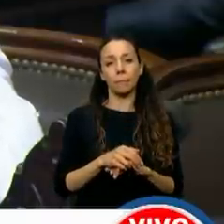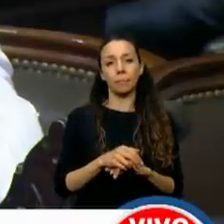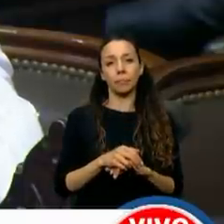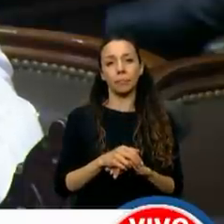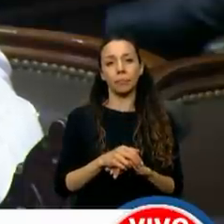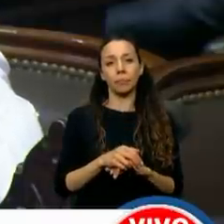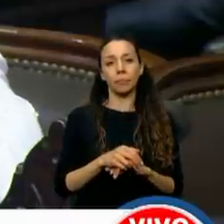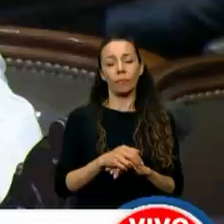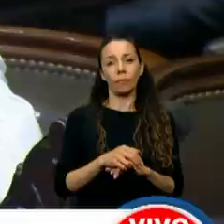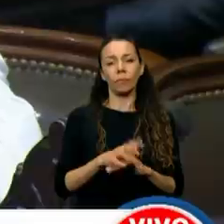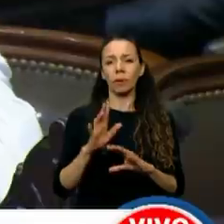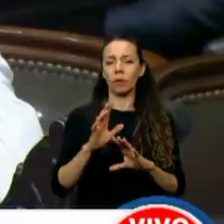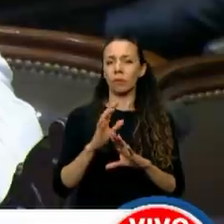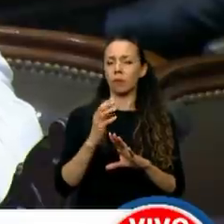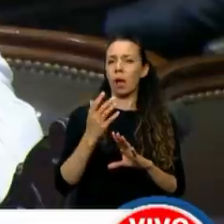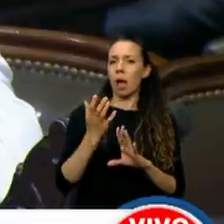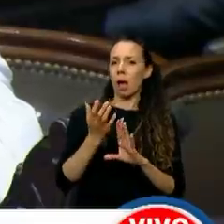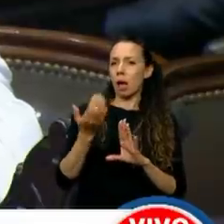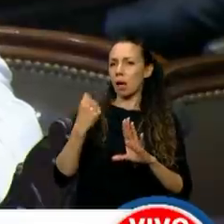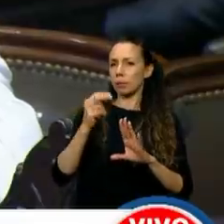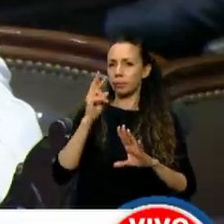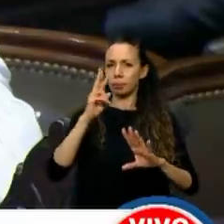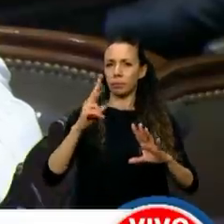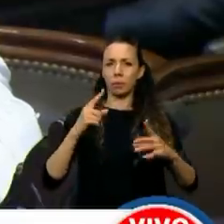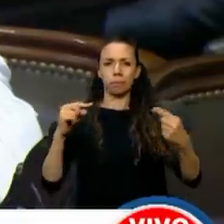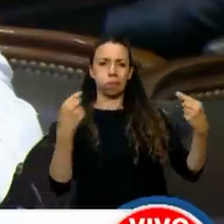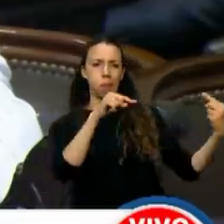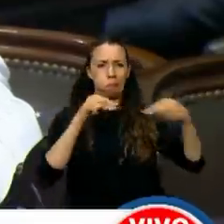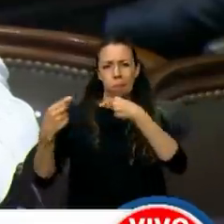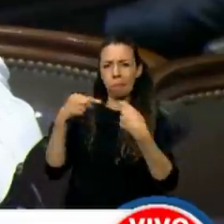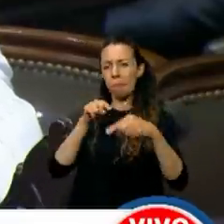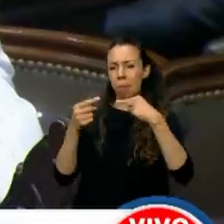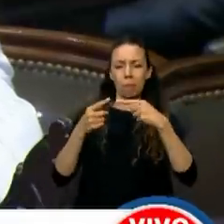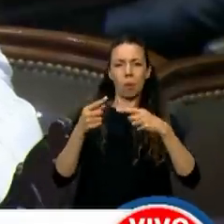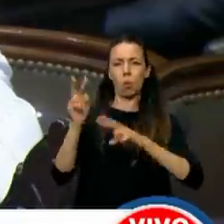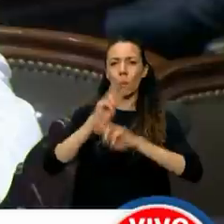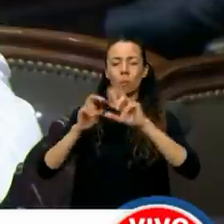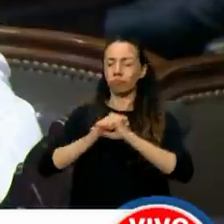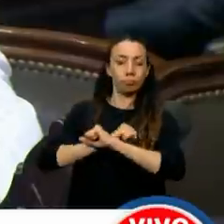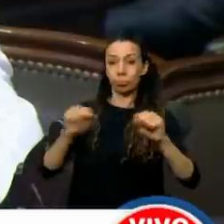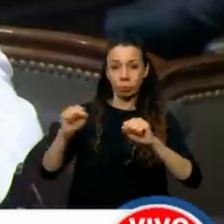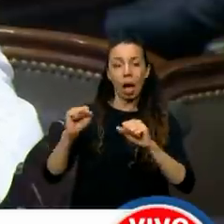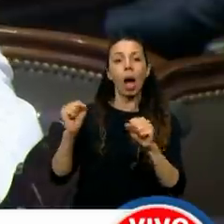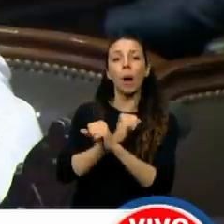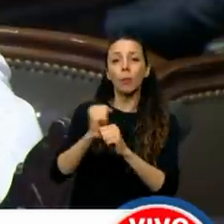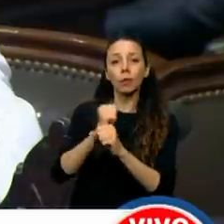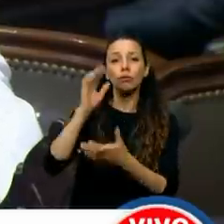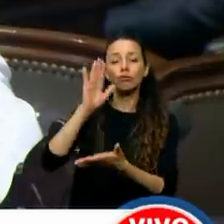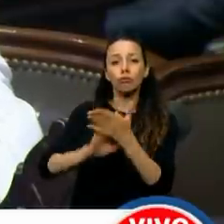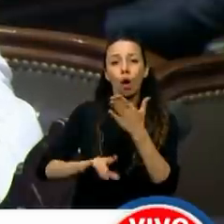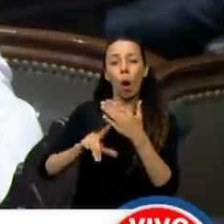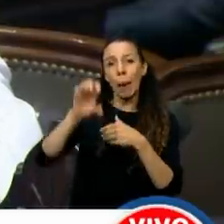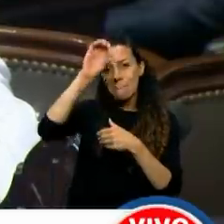la prepotencia y entre gallos y medianoche se aprueba la explotación de la minería sin